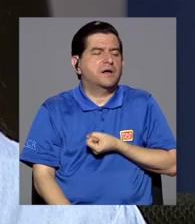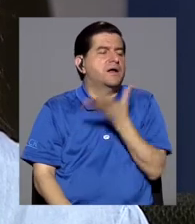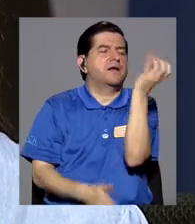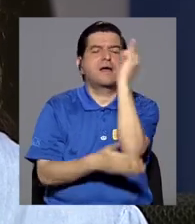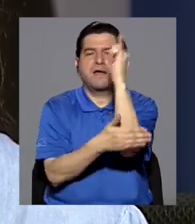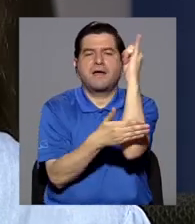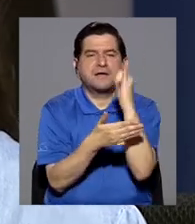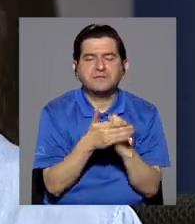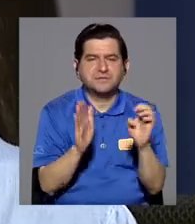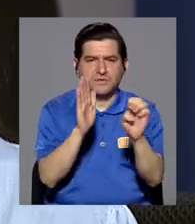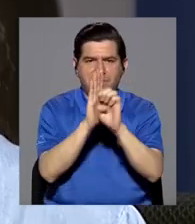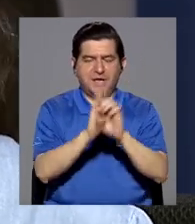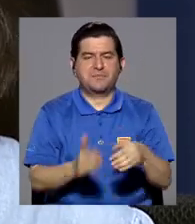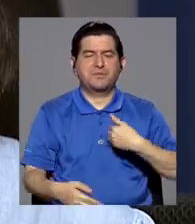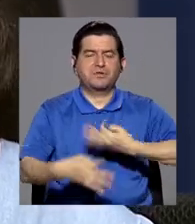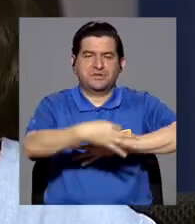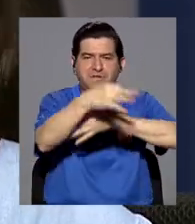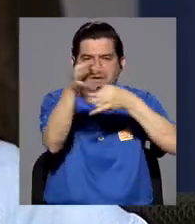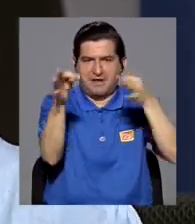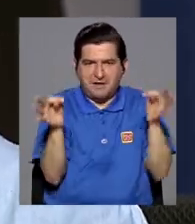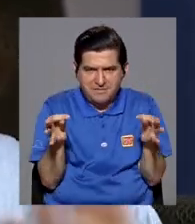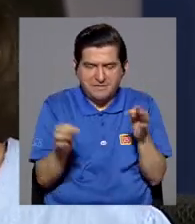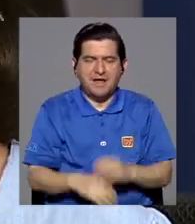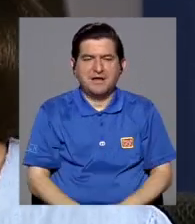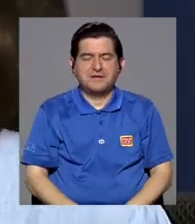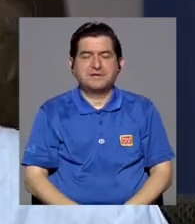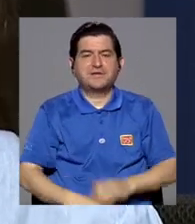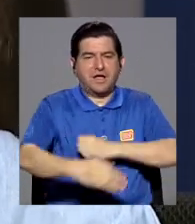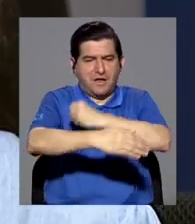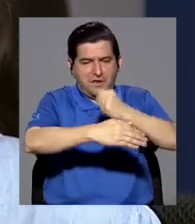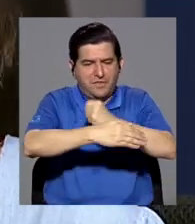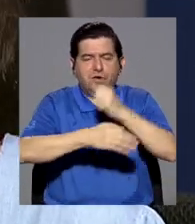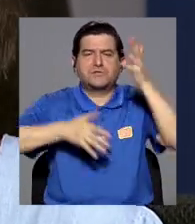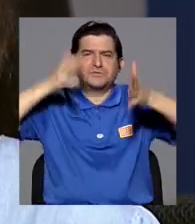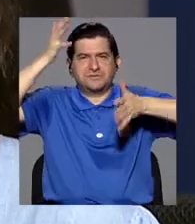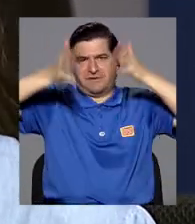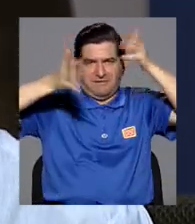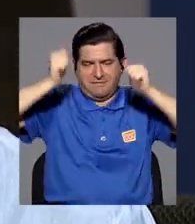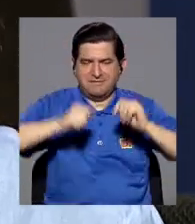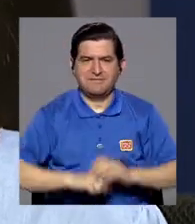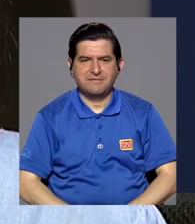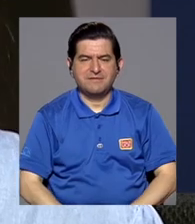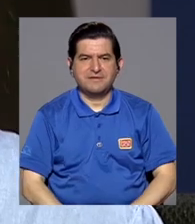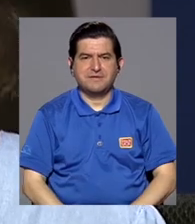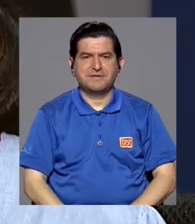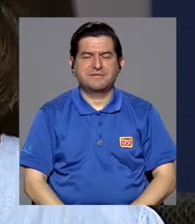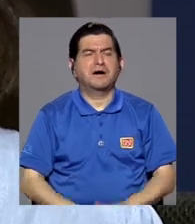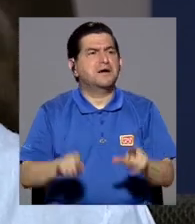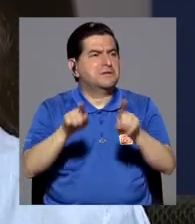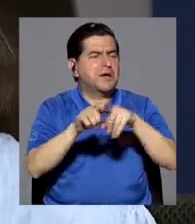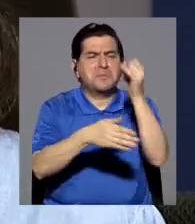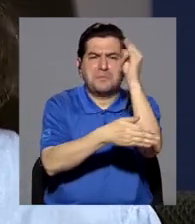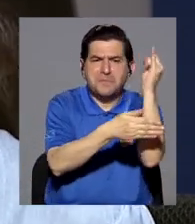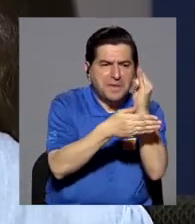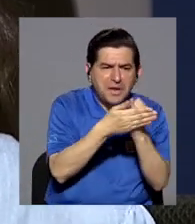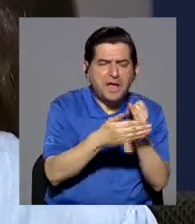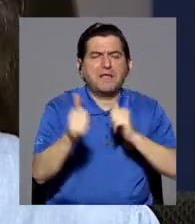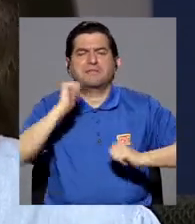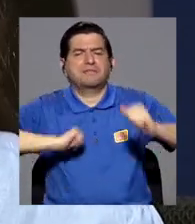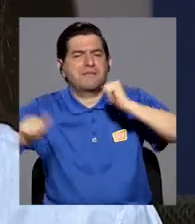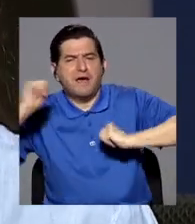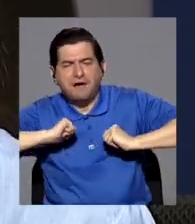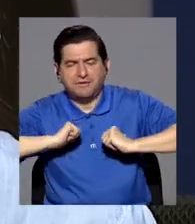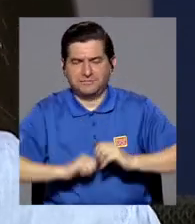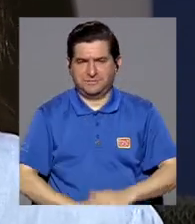expresión artística por ejemplo tienen talleres desde cocina y de la creatividad verán no solo de cocina de dibujo de